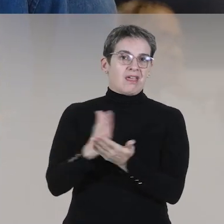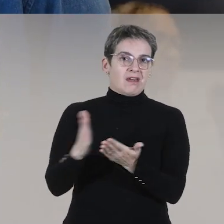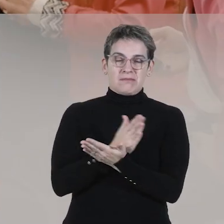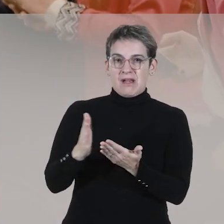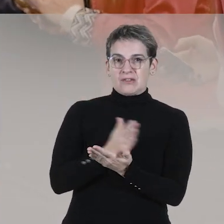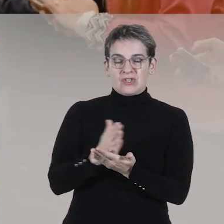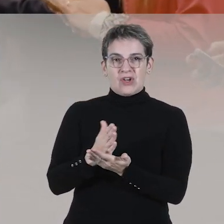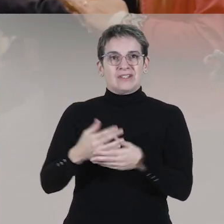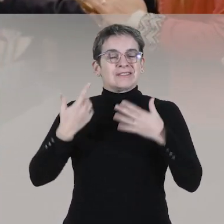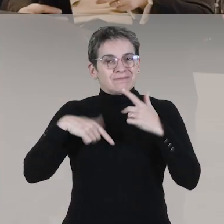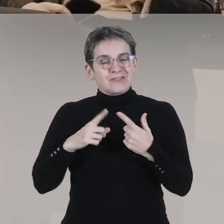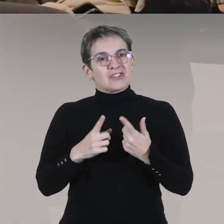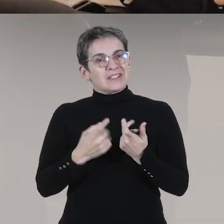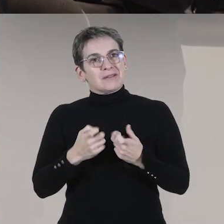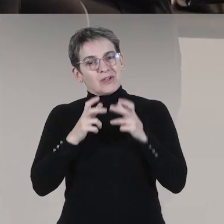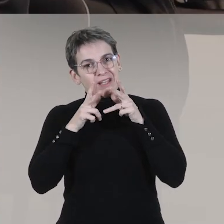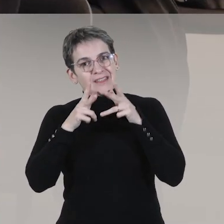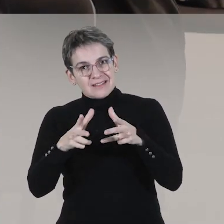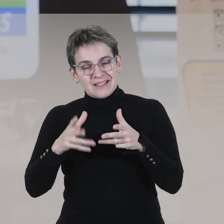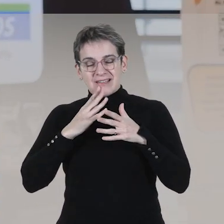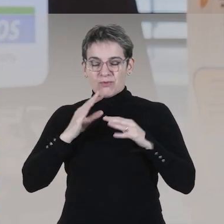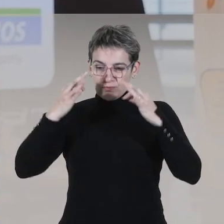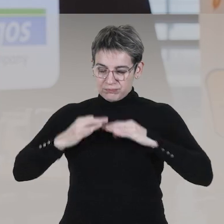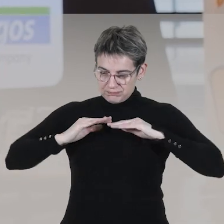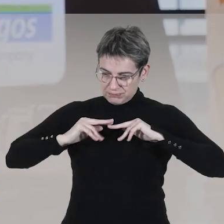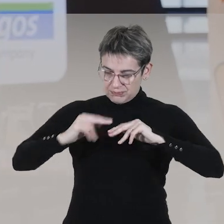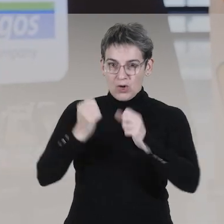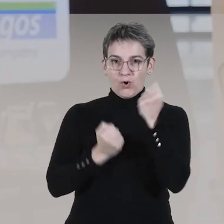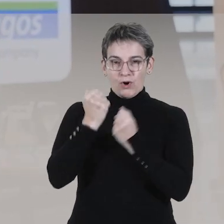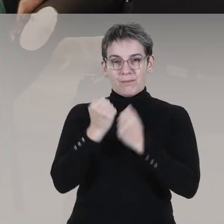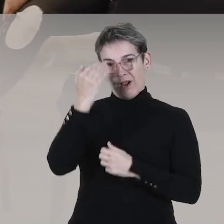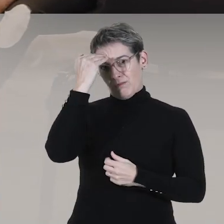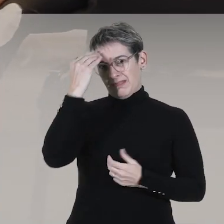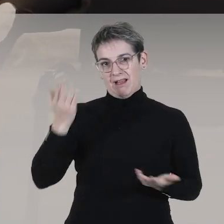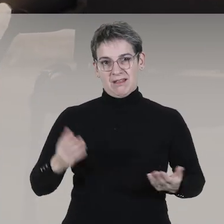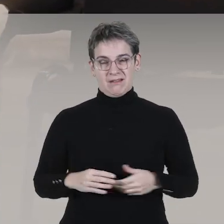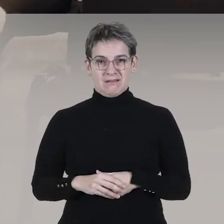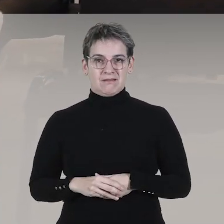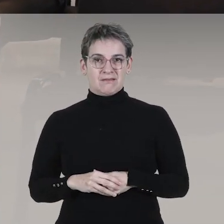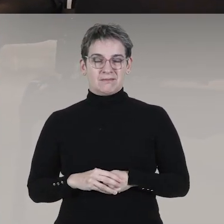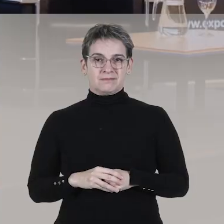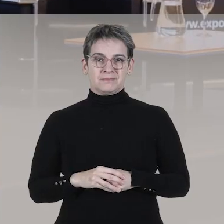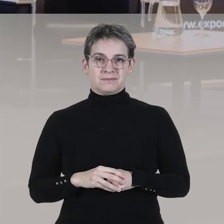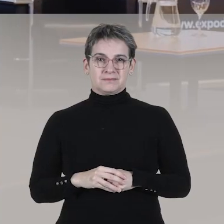eso hace que tengamos que decidir entre una estabilidad económica o una estabilidad mental.